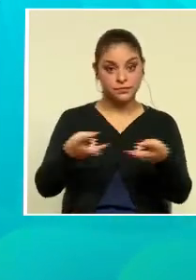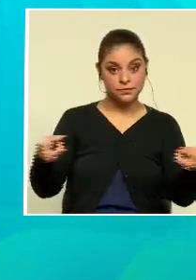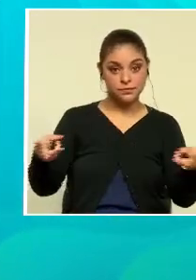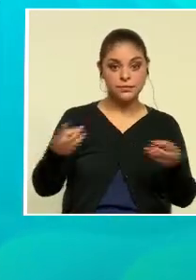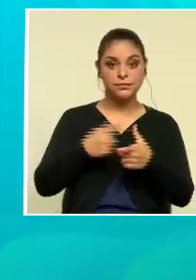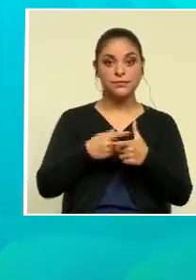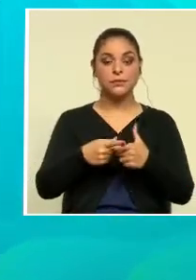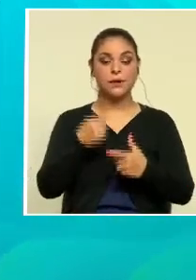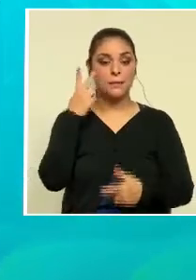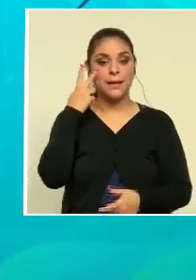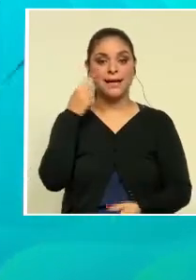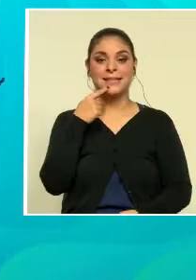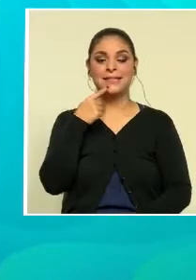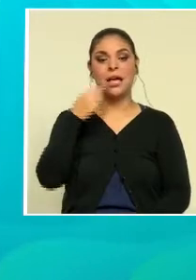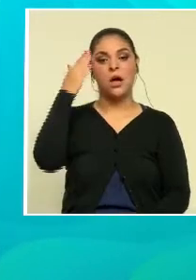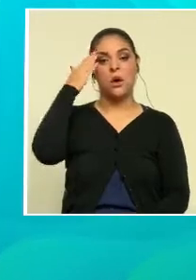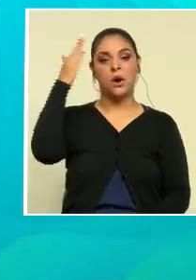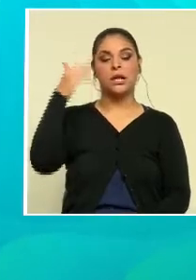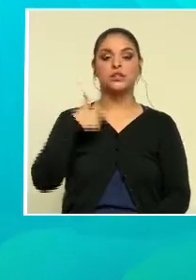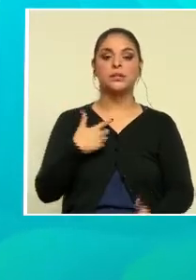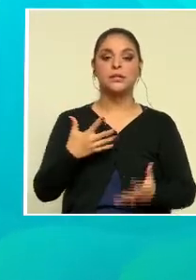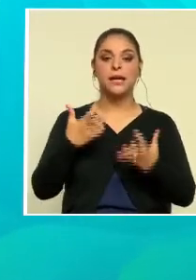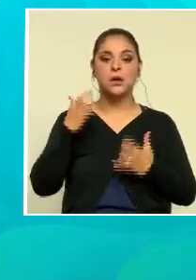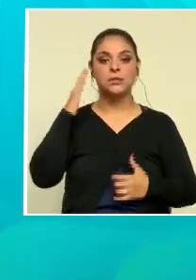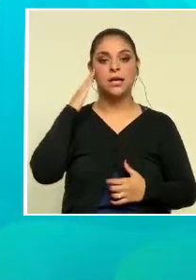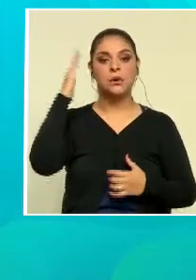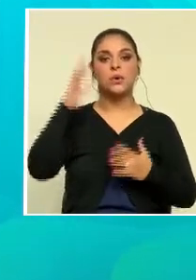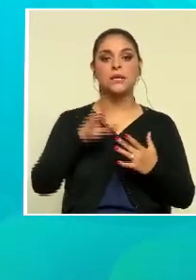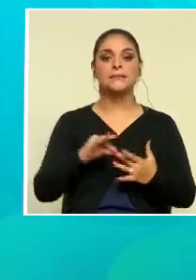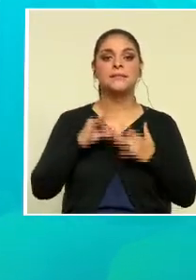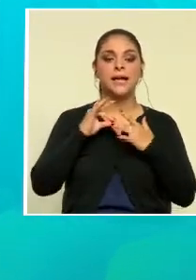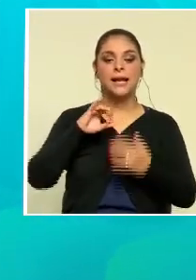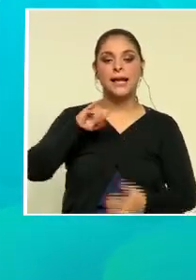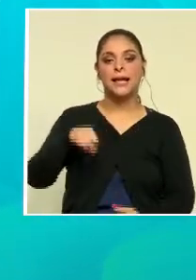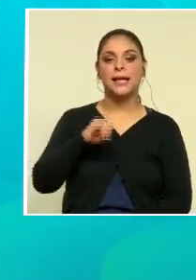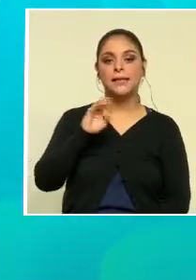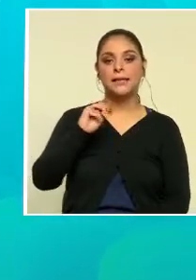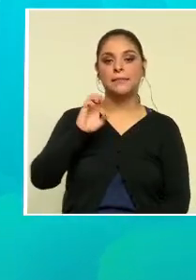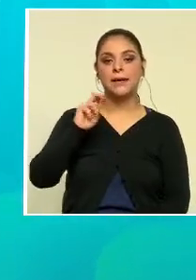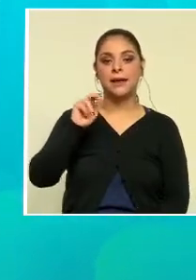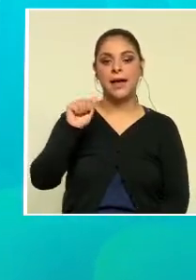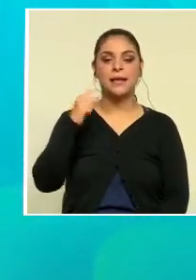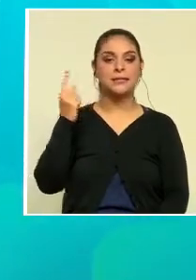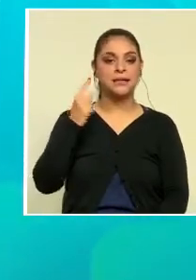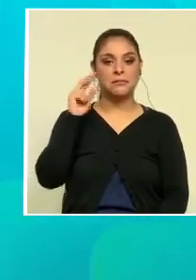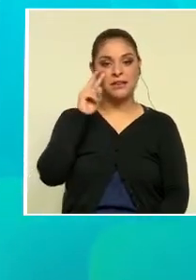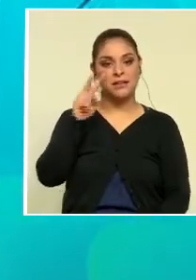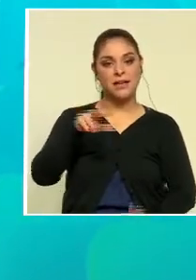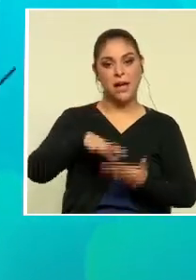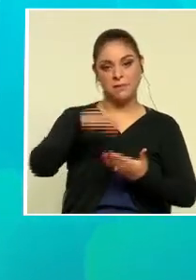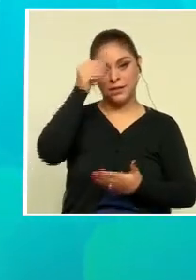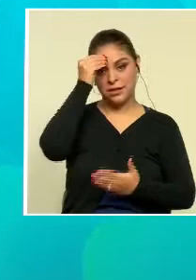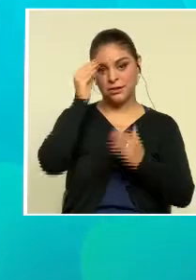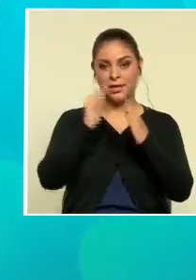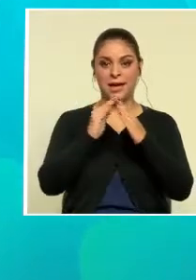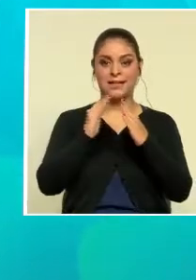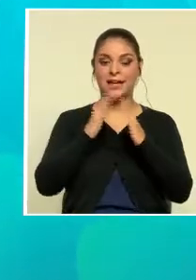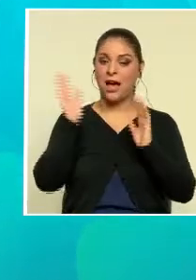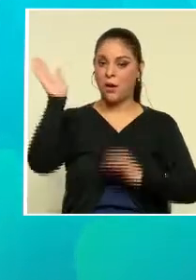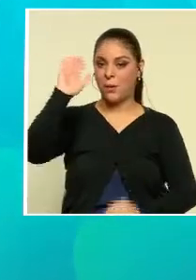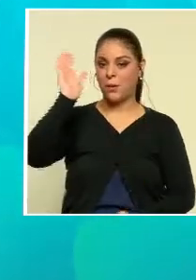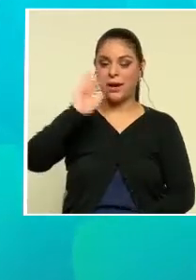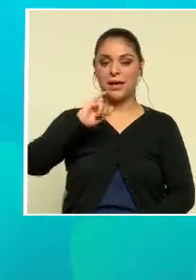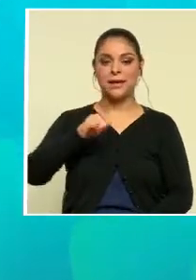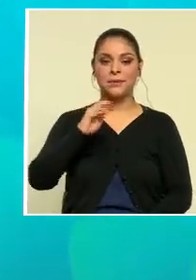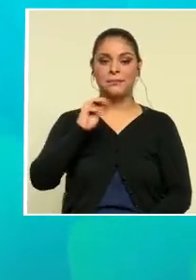aquí dice hola me gustaría mandar un saludo muy especial a jimena que siempre ve aprende en casa ximena ordenador para gmail